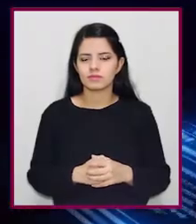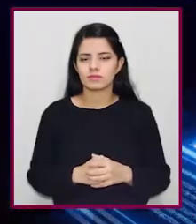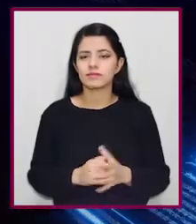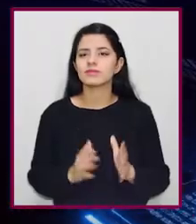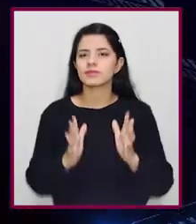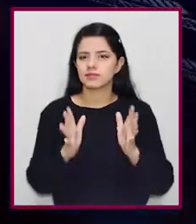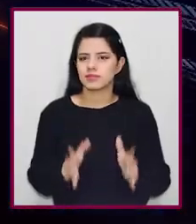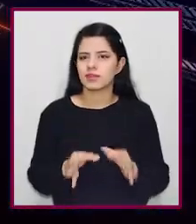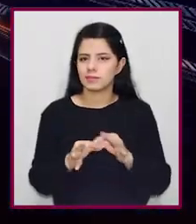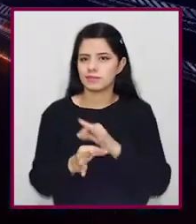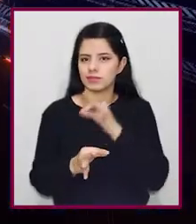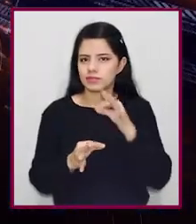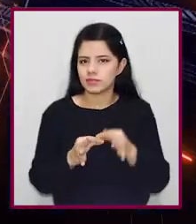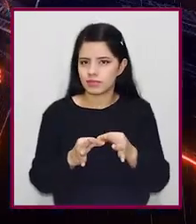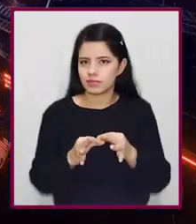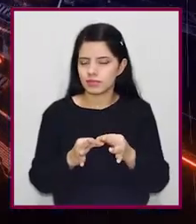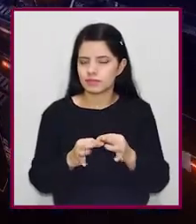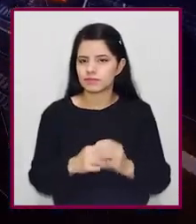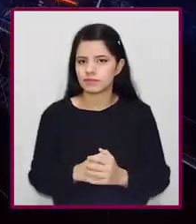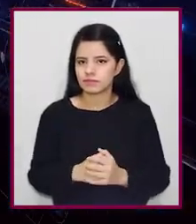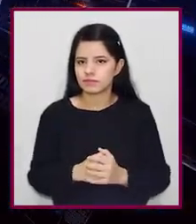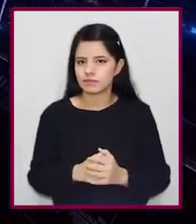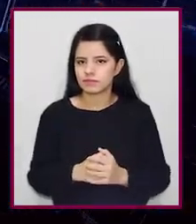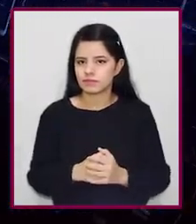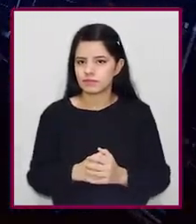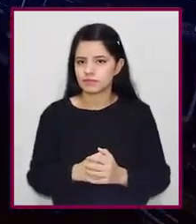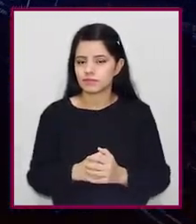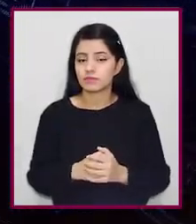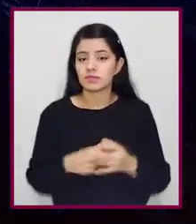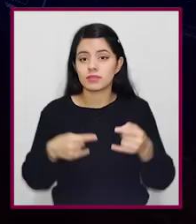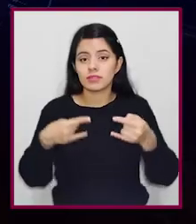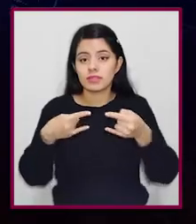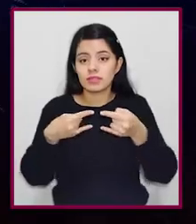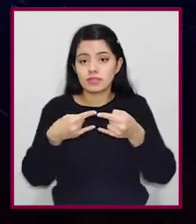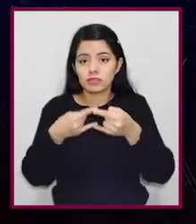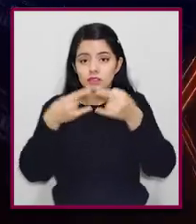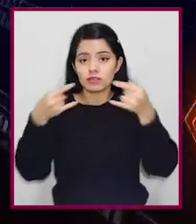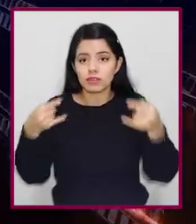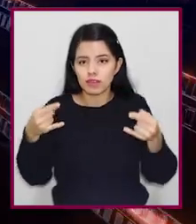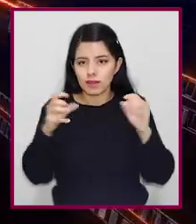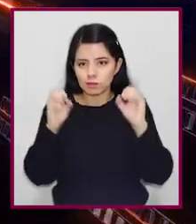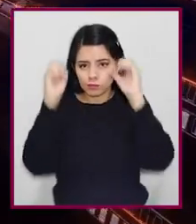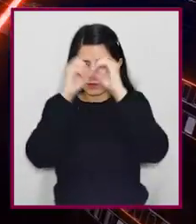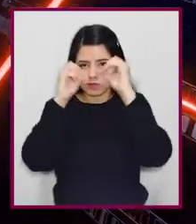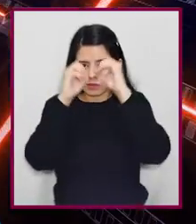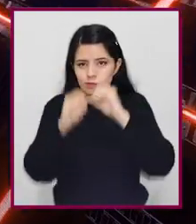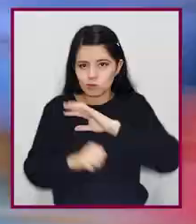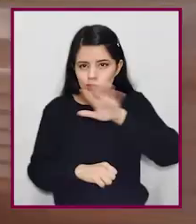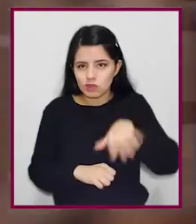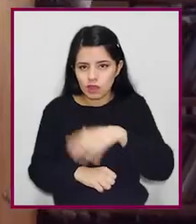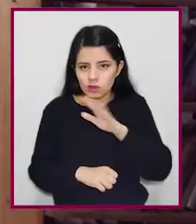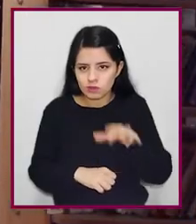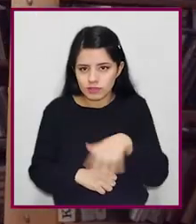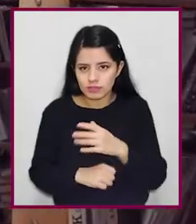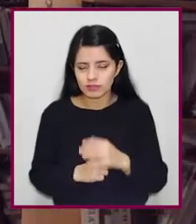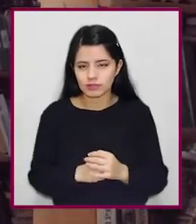Listo, lo tengo. La historia de los buscadores web.